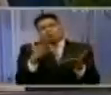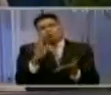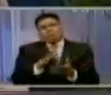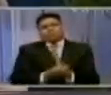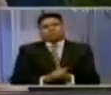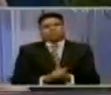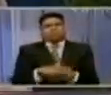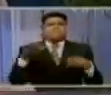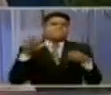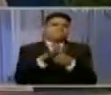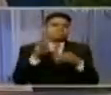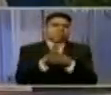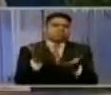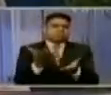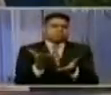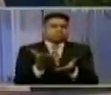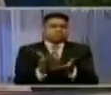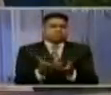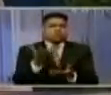decían, construimos 50.000,